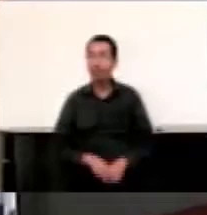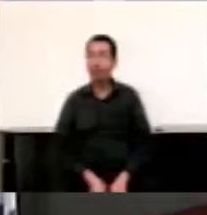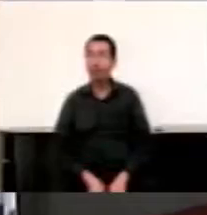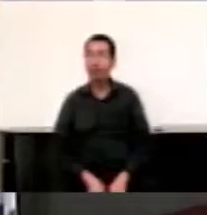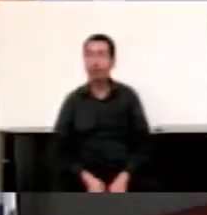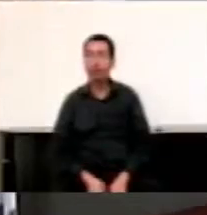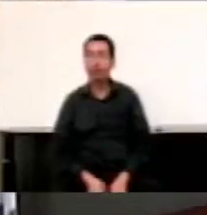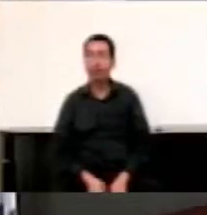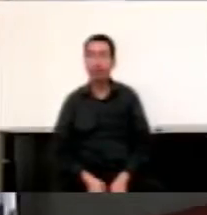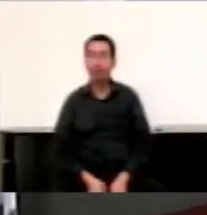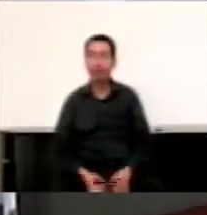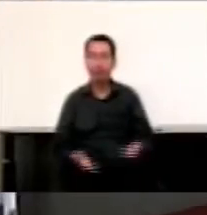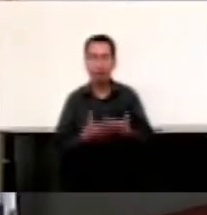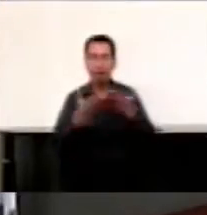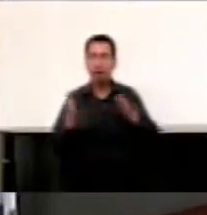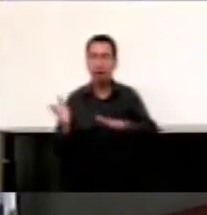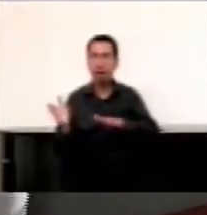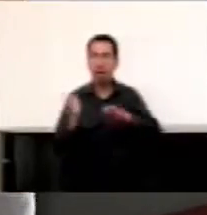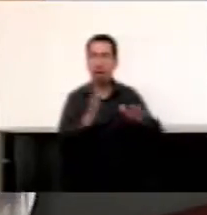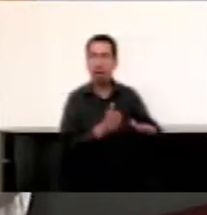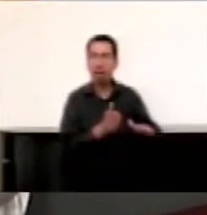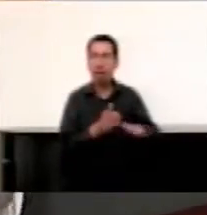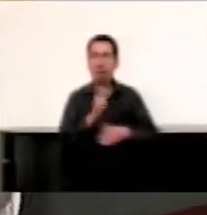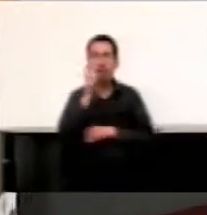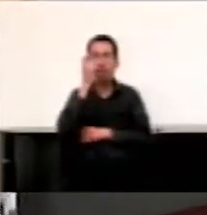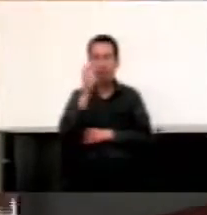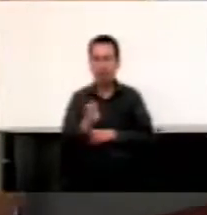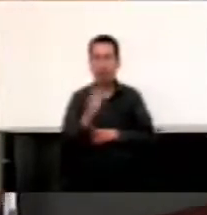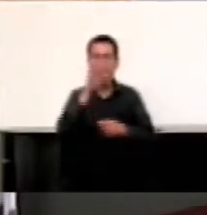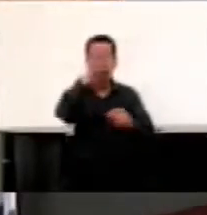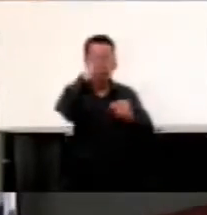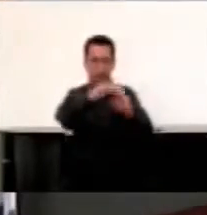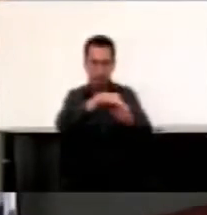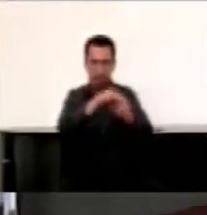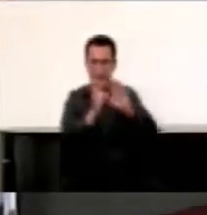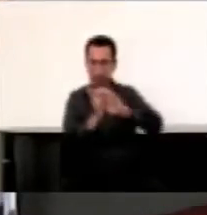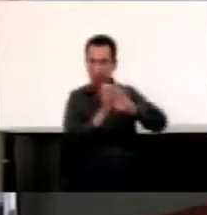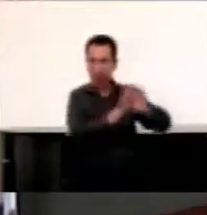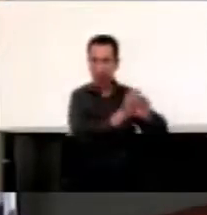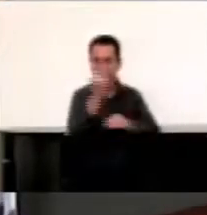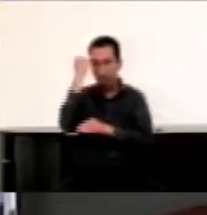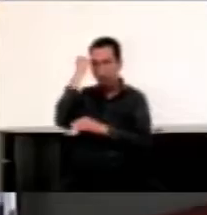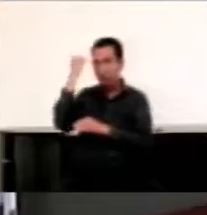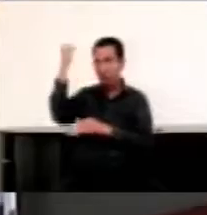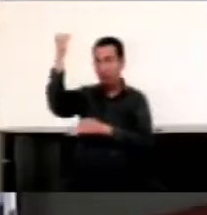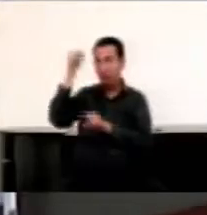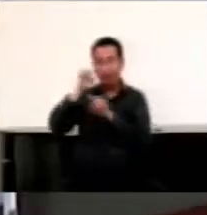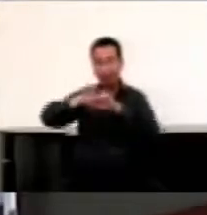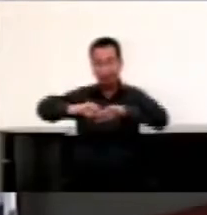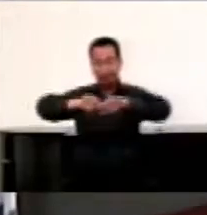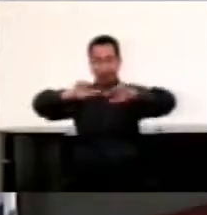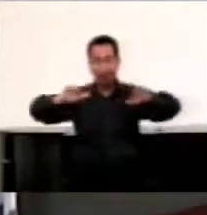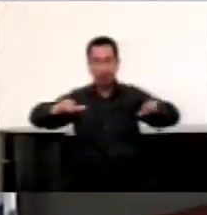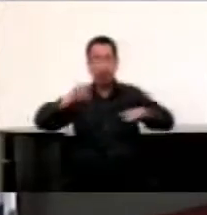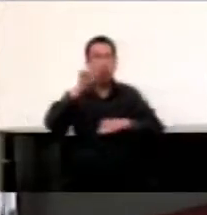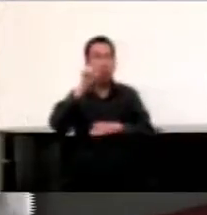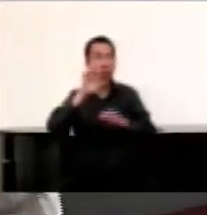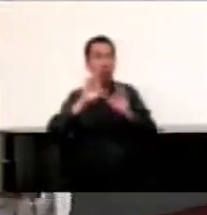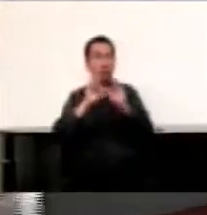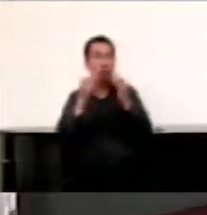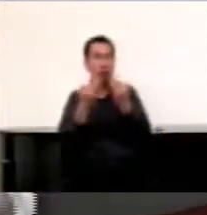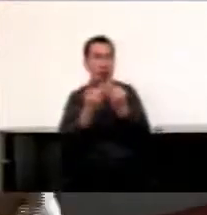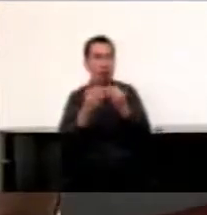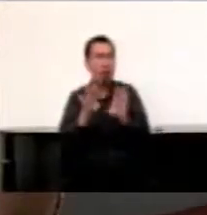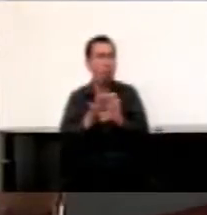en este contexto, además de separar lo electoral de lo ideológico, además, fíjense en donde